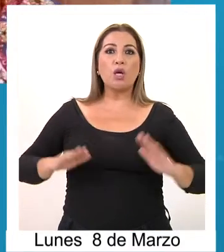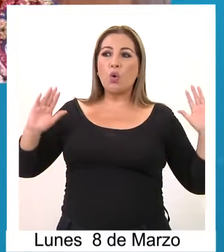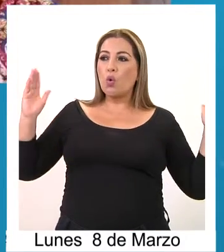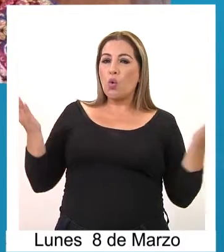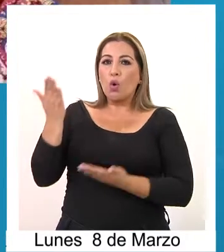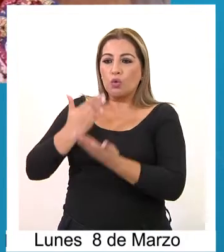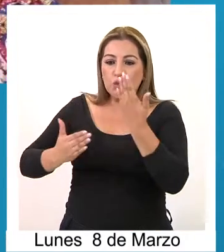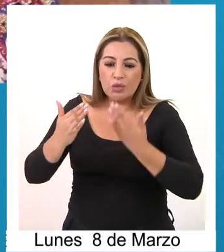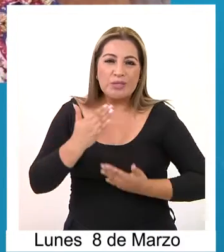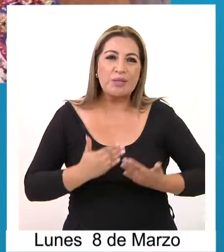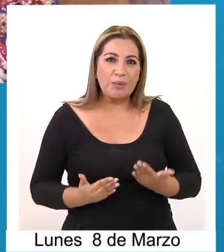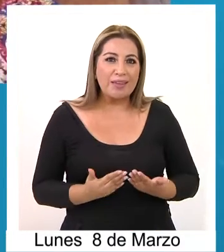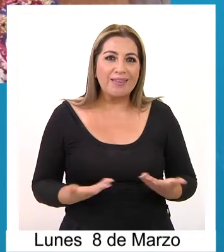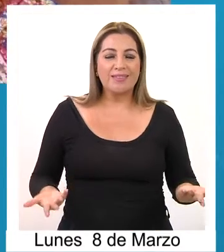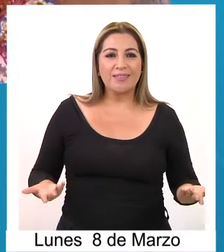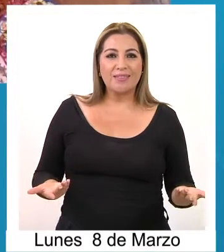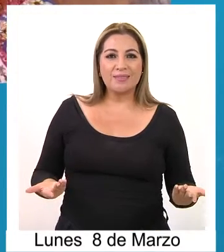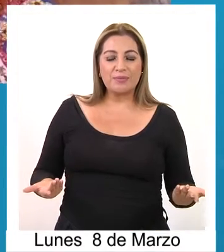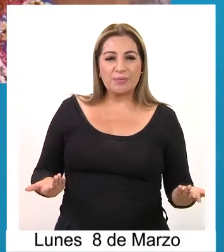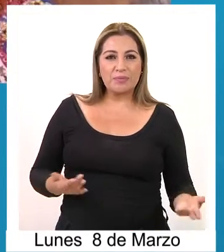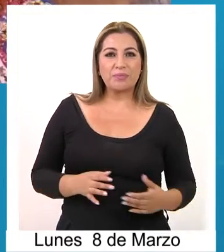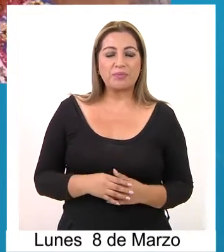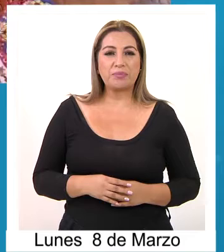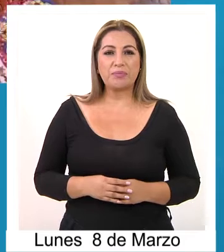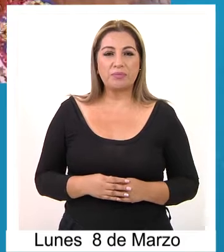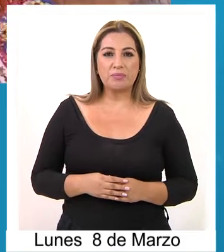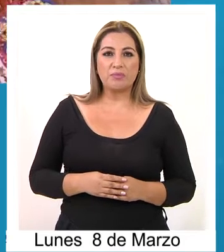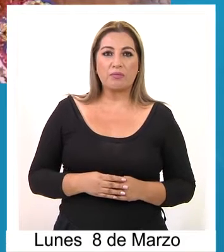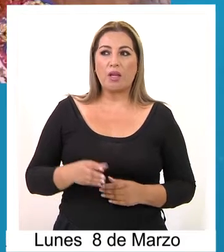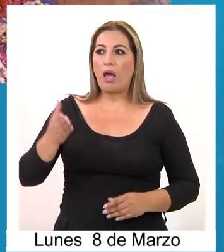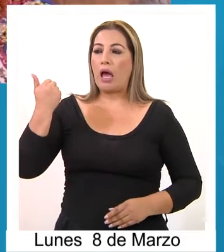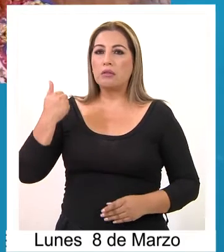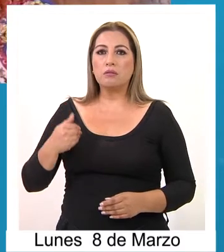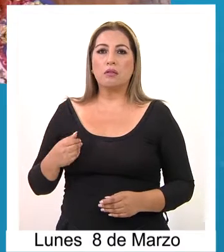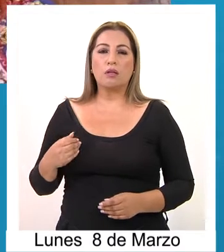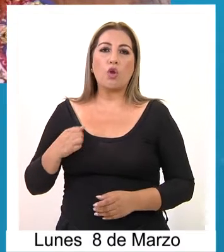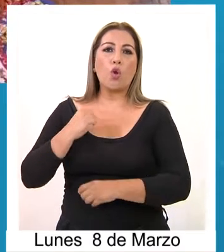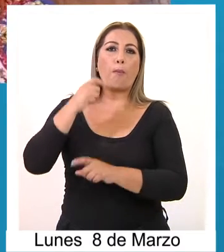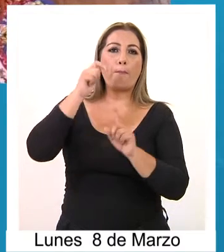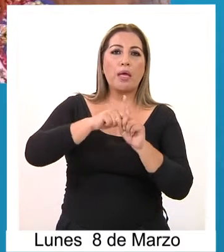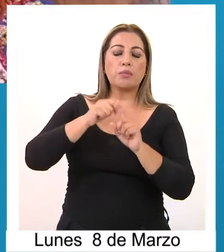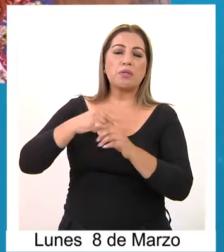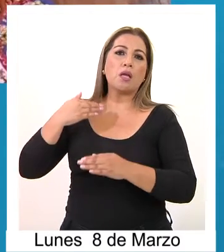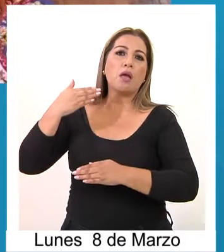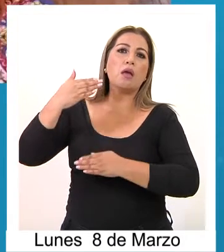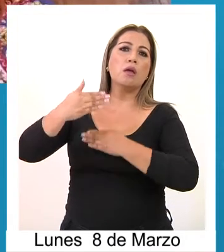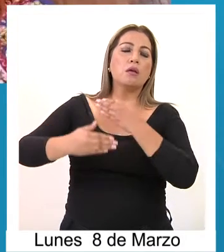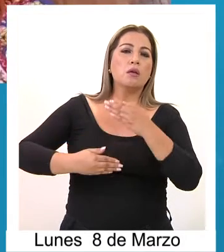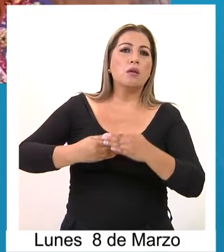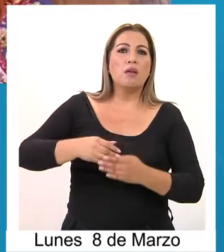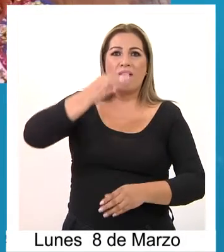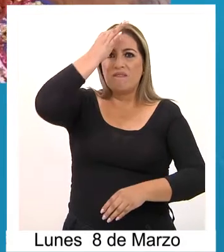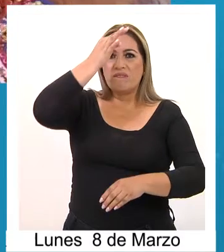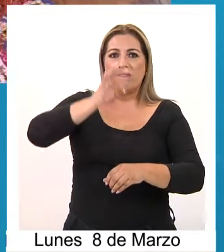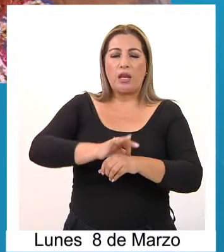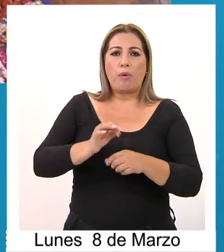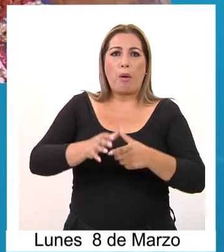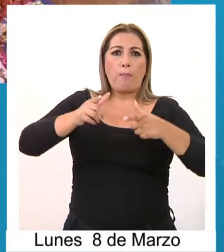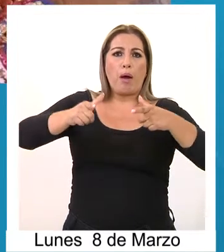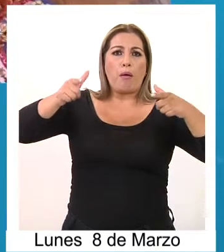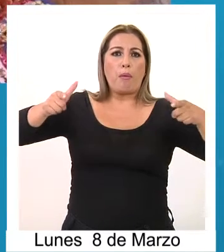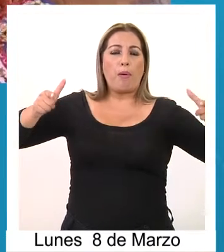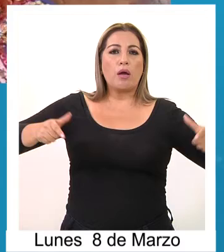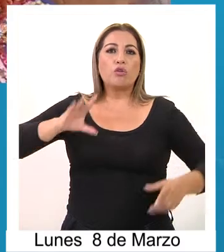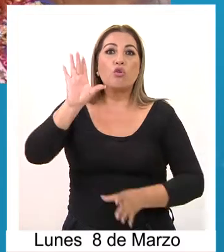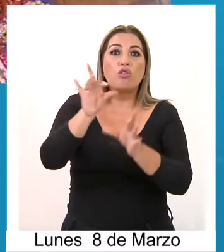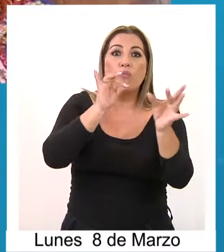que está embarazada. Pero ¿qué mm, pasa? Que a, cuando empezó a pasar el tiempo y las personas enfermas fueron más, sí nos dimos